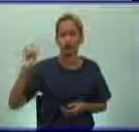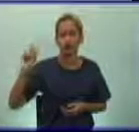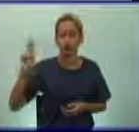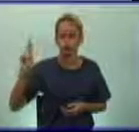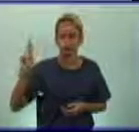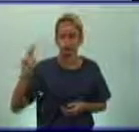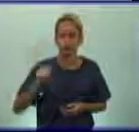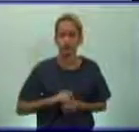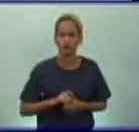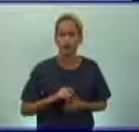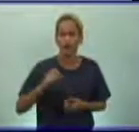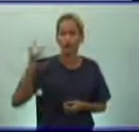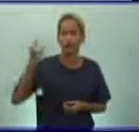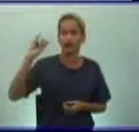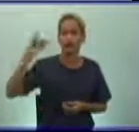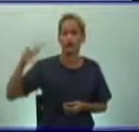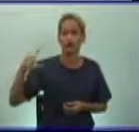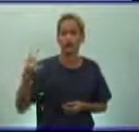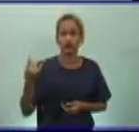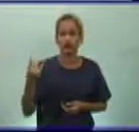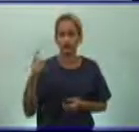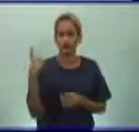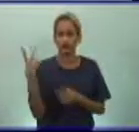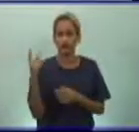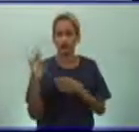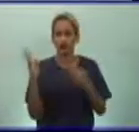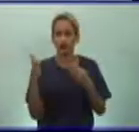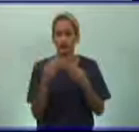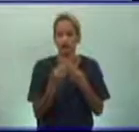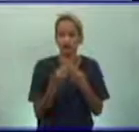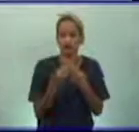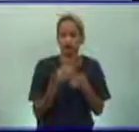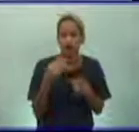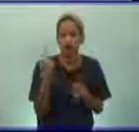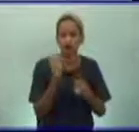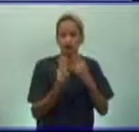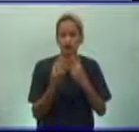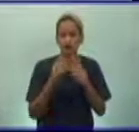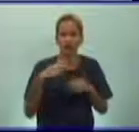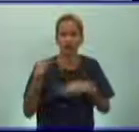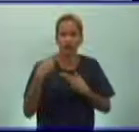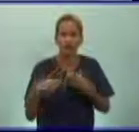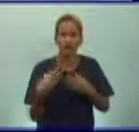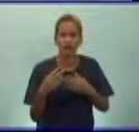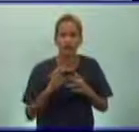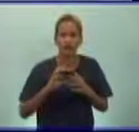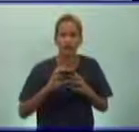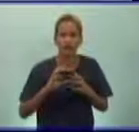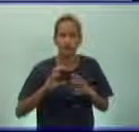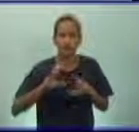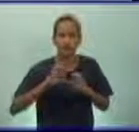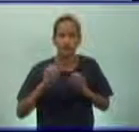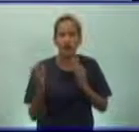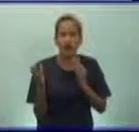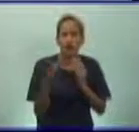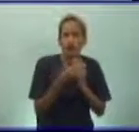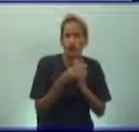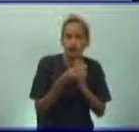clandestina se refiere a algo que se hace de forma oculta, encubierta,